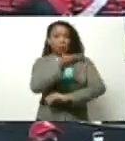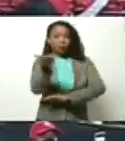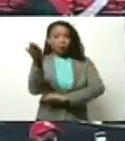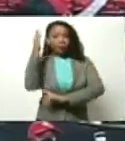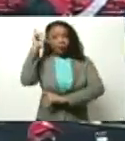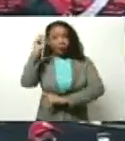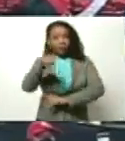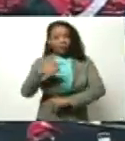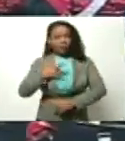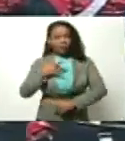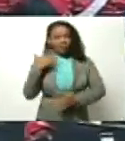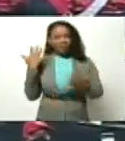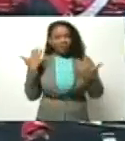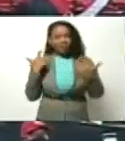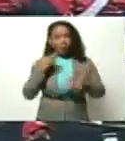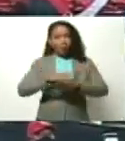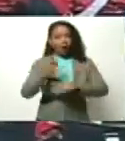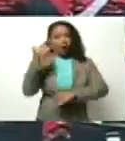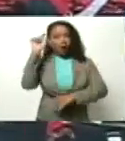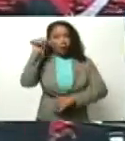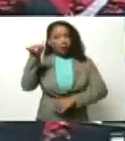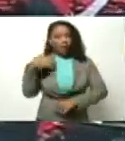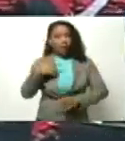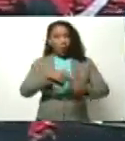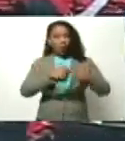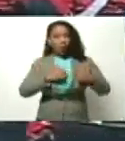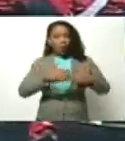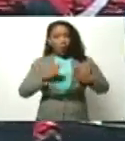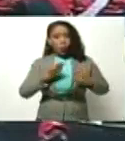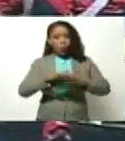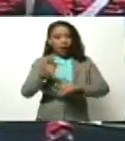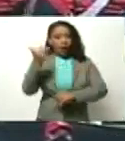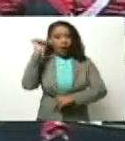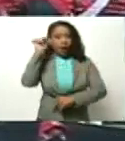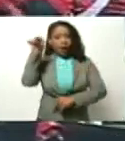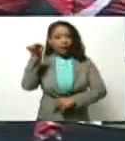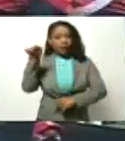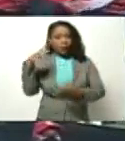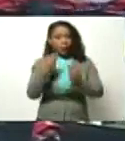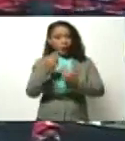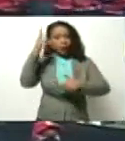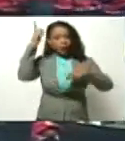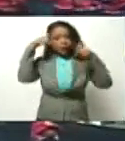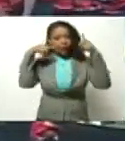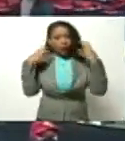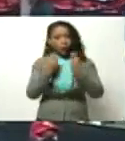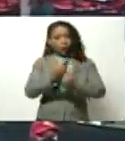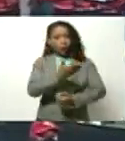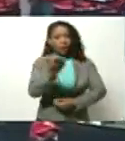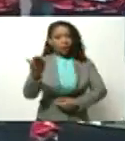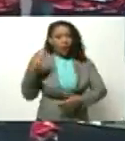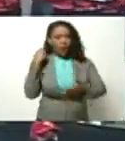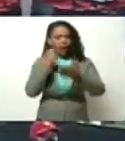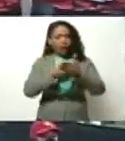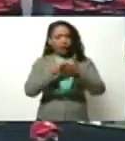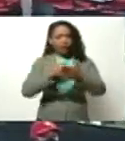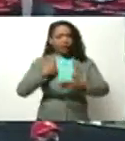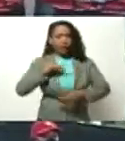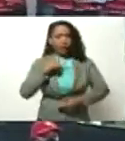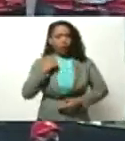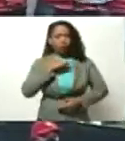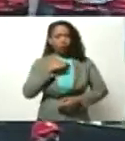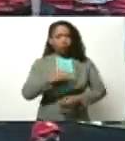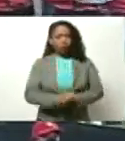siéntenlo en la mano porque ahí tendrán siéntalo en el corazón porque ahí tendrán a Chávez que estará con ustedes en todas las batallas que tengamos que